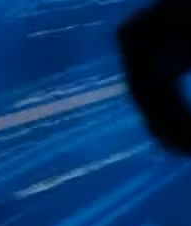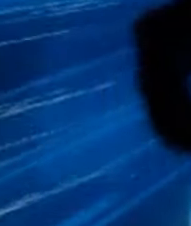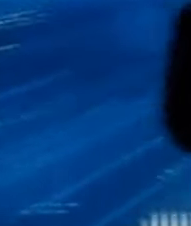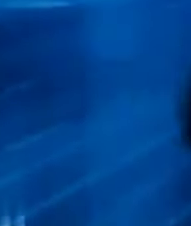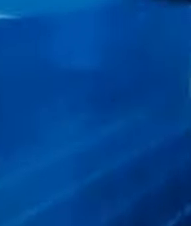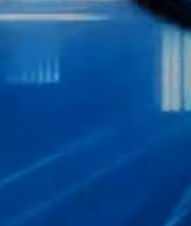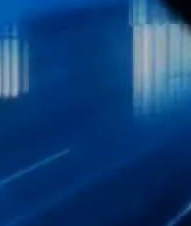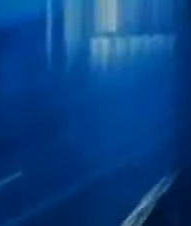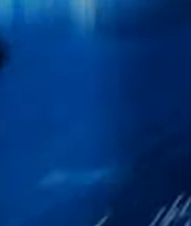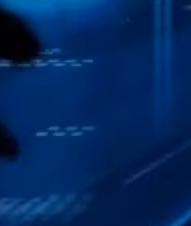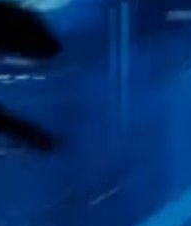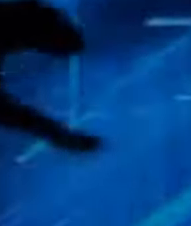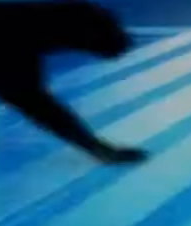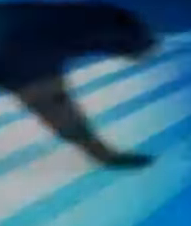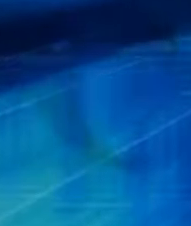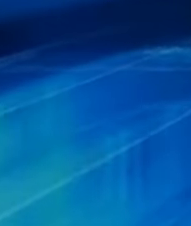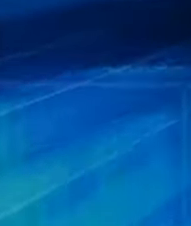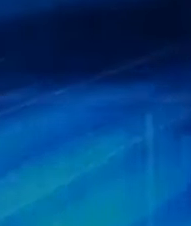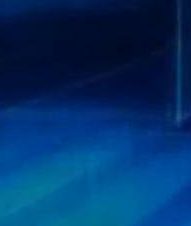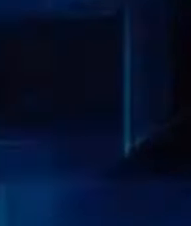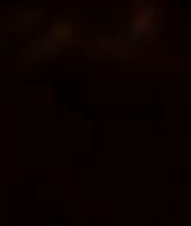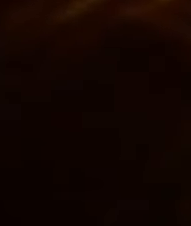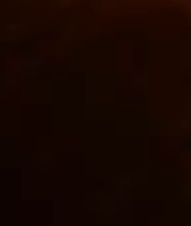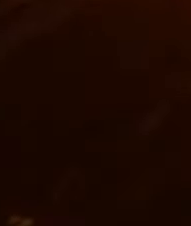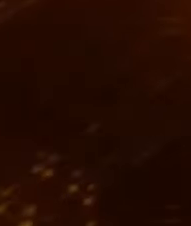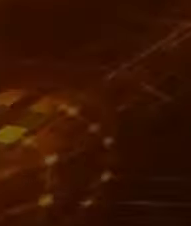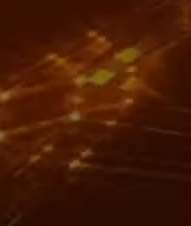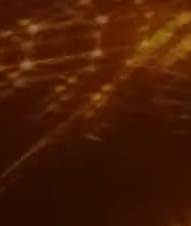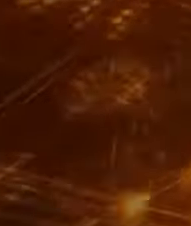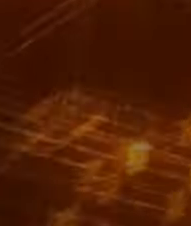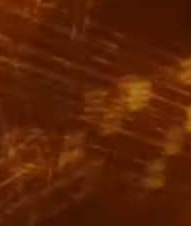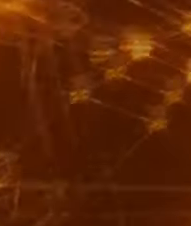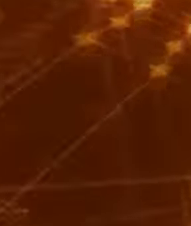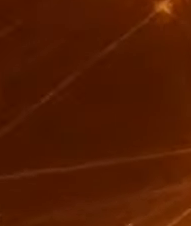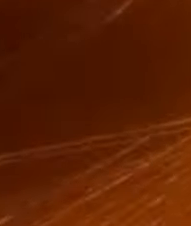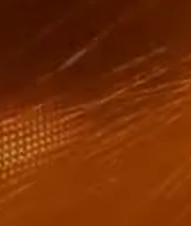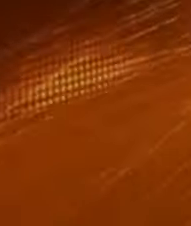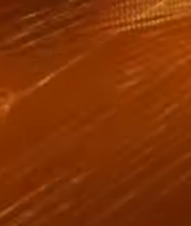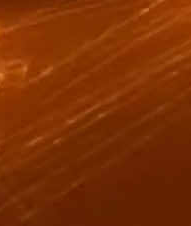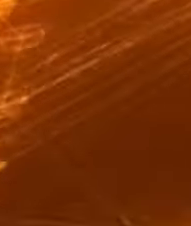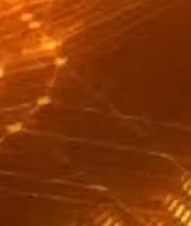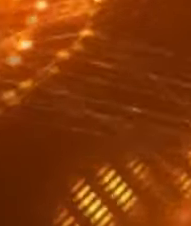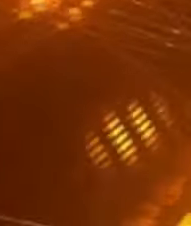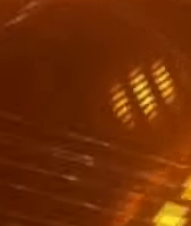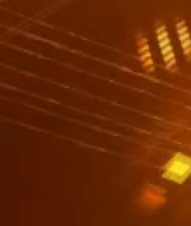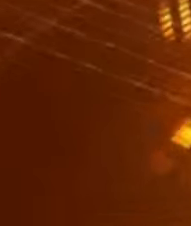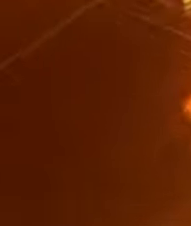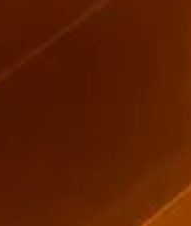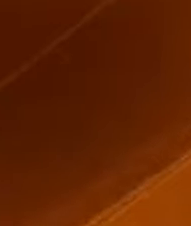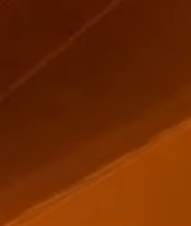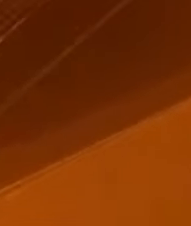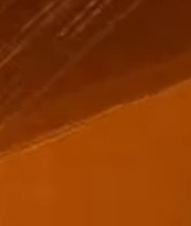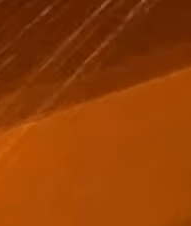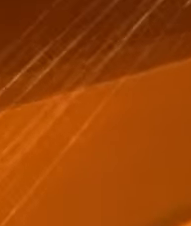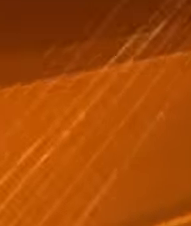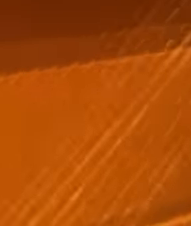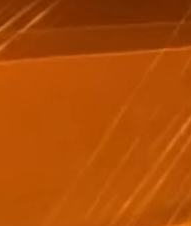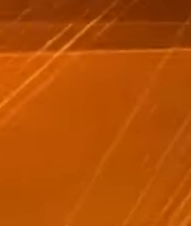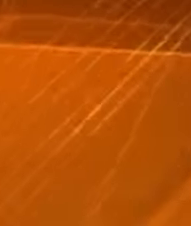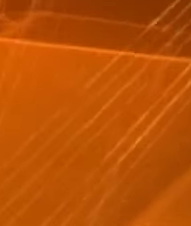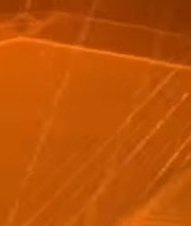vergüenza, qué vergüenza. Ahora les voy a dejar el video, porque no sabe contar, por eso se burlan de él. Bueno, y aquí están